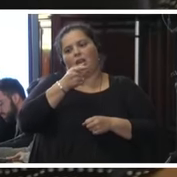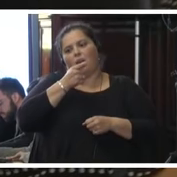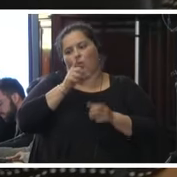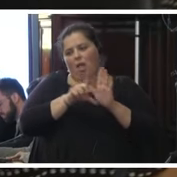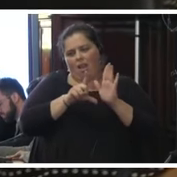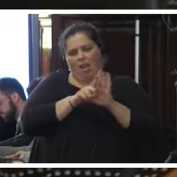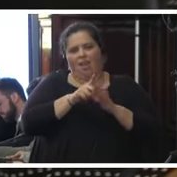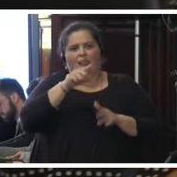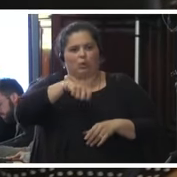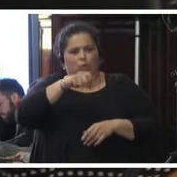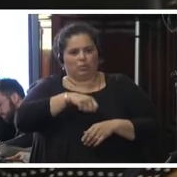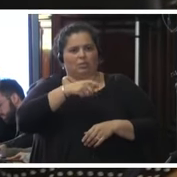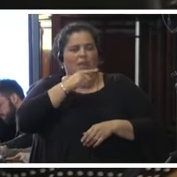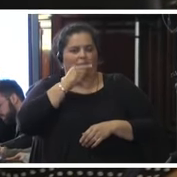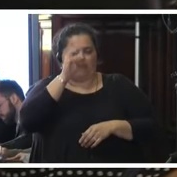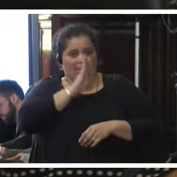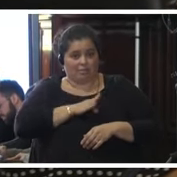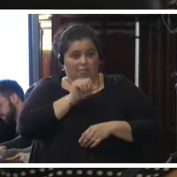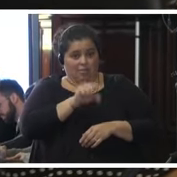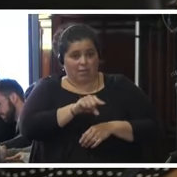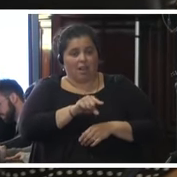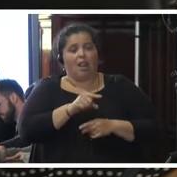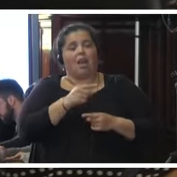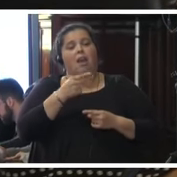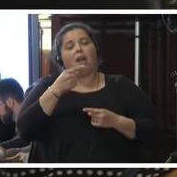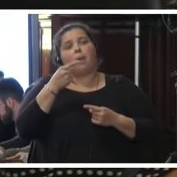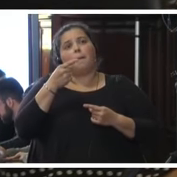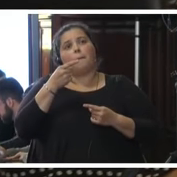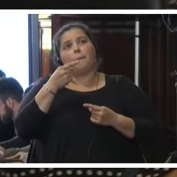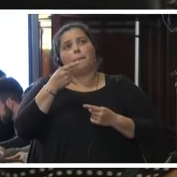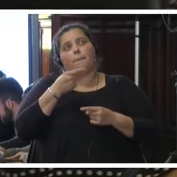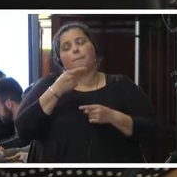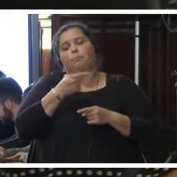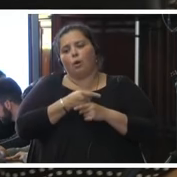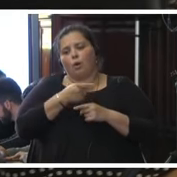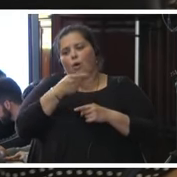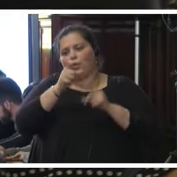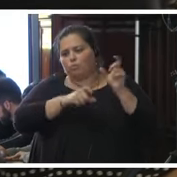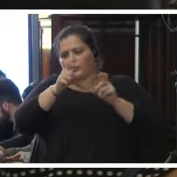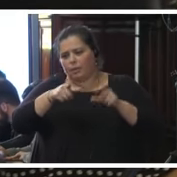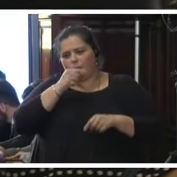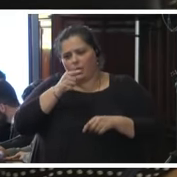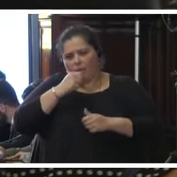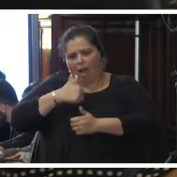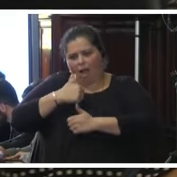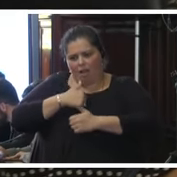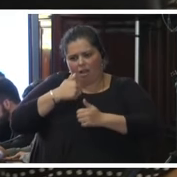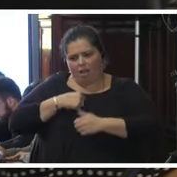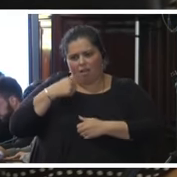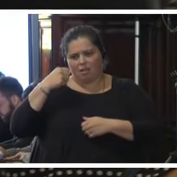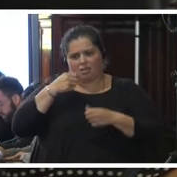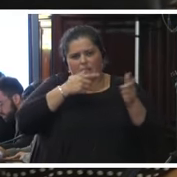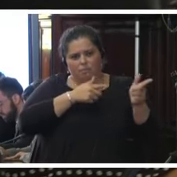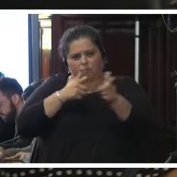conocer casos de homicidios perpetrados por agentes militares sobre